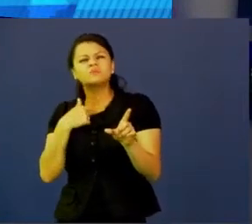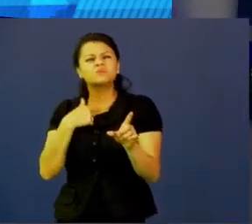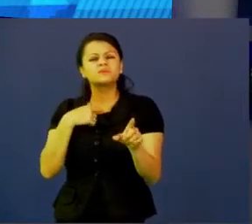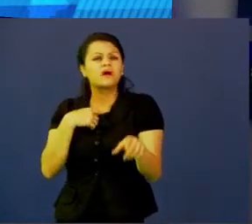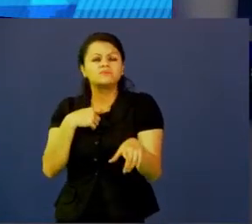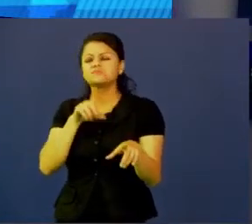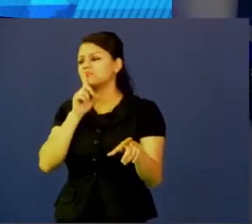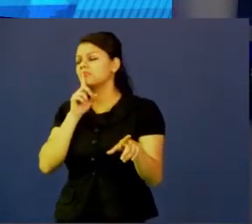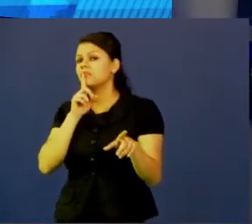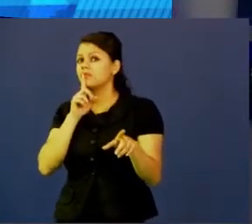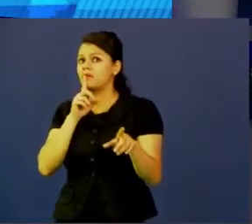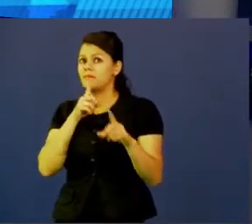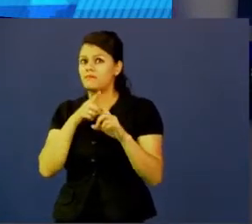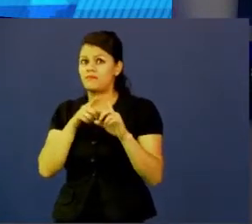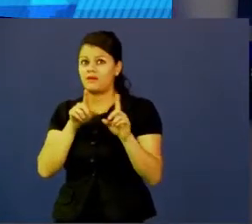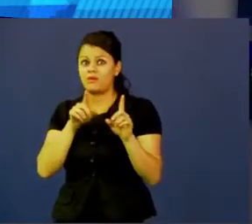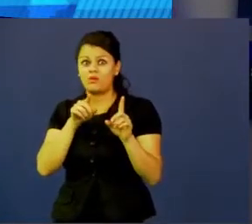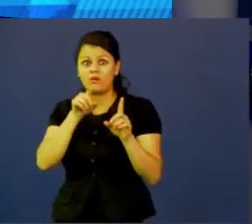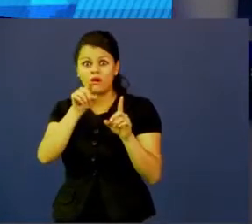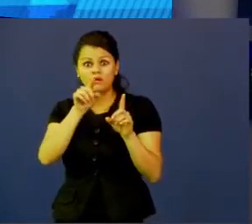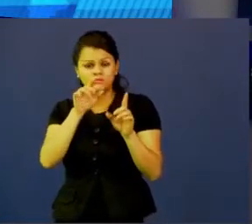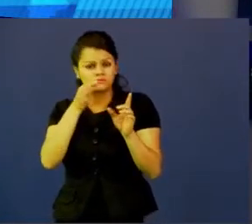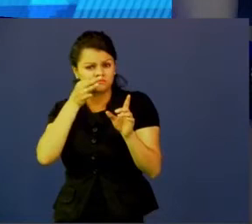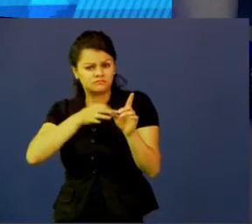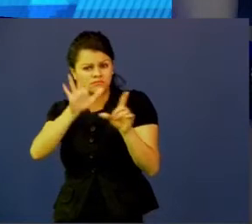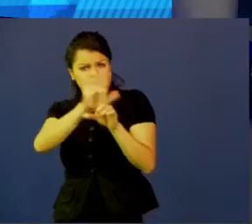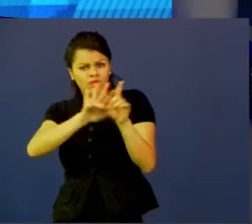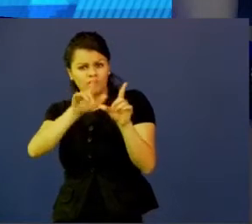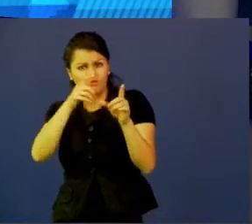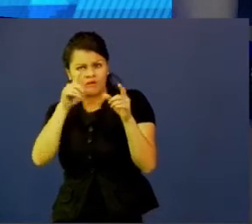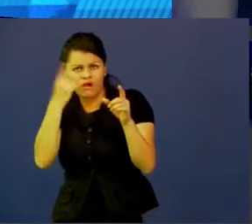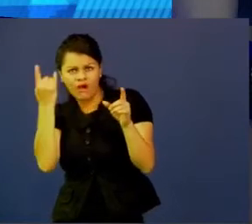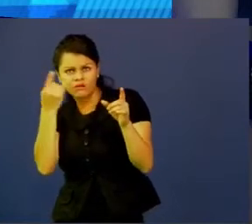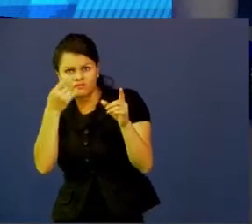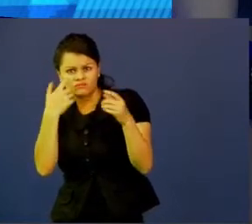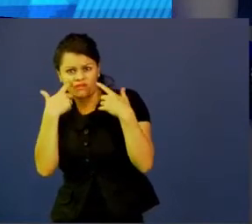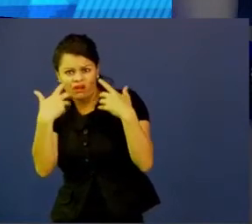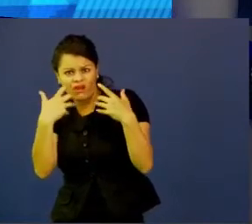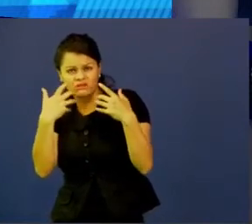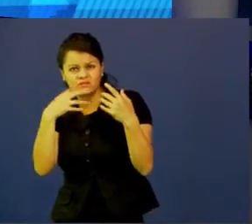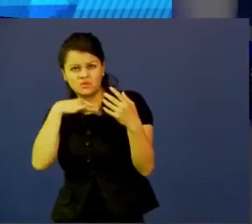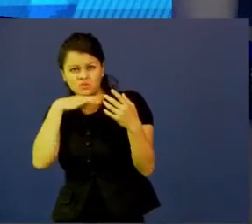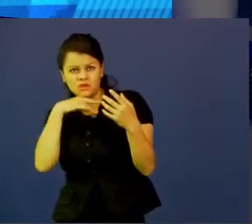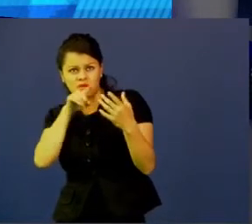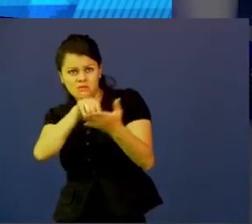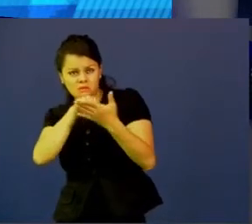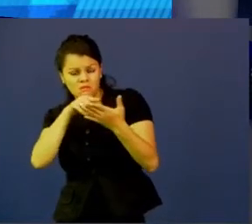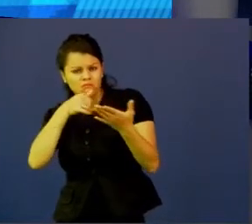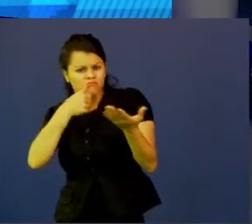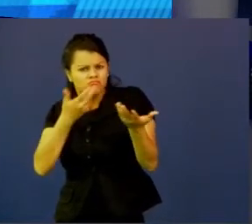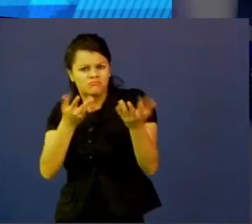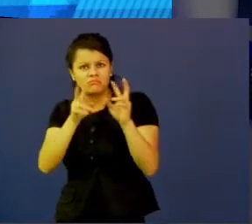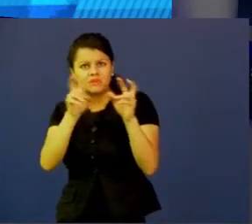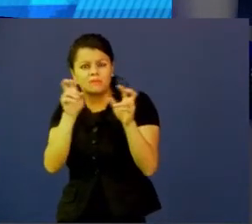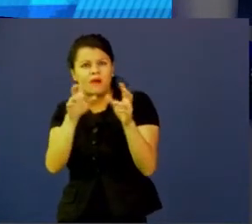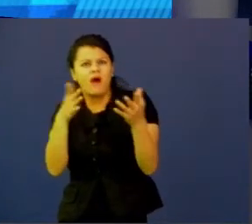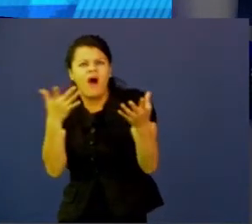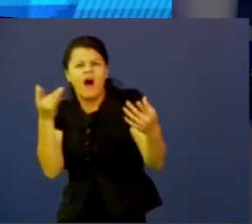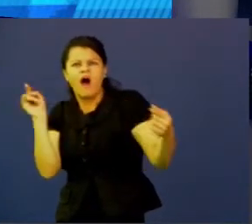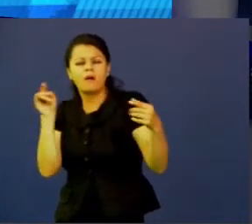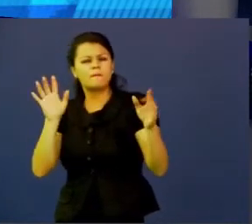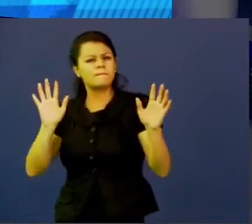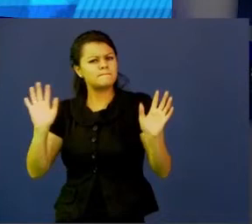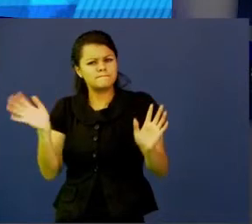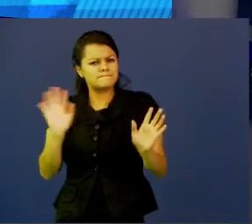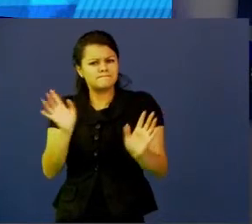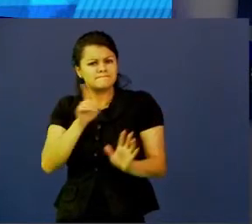acuerdo es que ese era un video sin hostilidad. Es decir, el video no insultaba a nadie, no era un tema polémico, o sea, no era